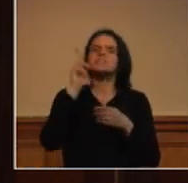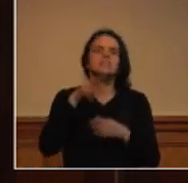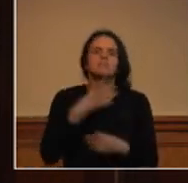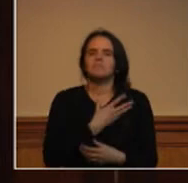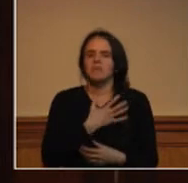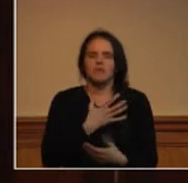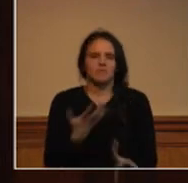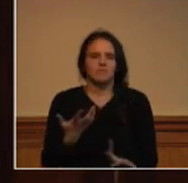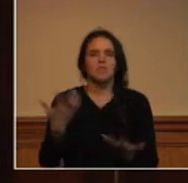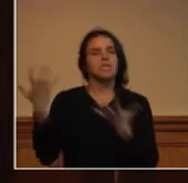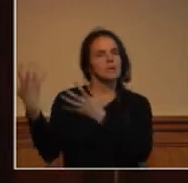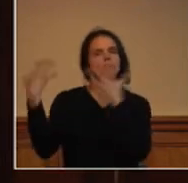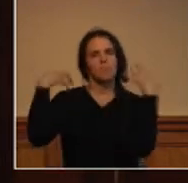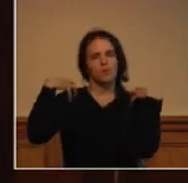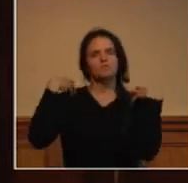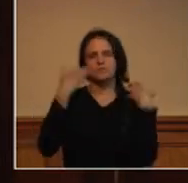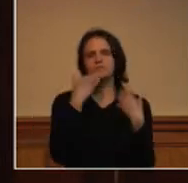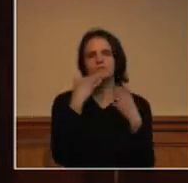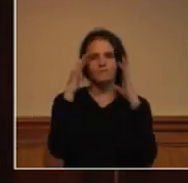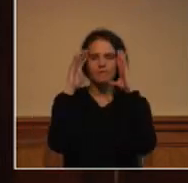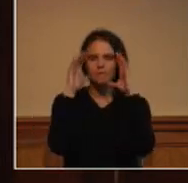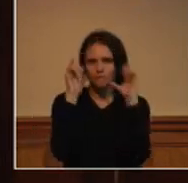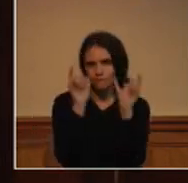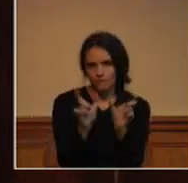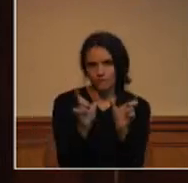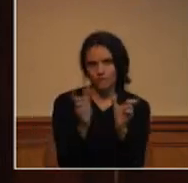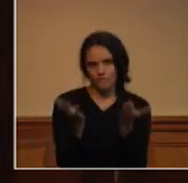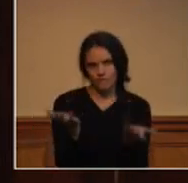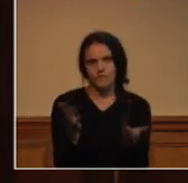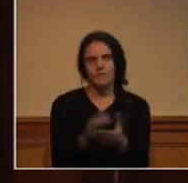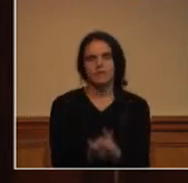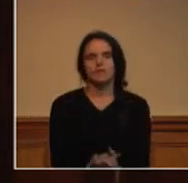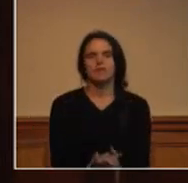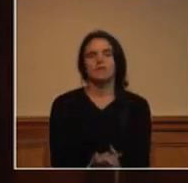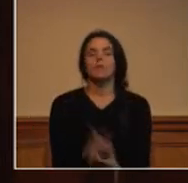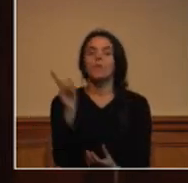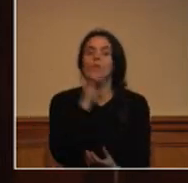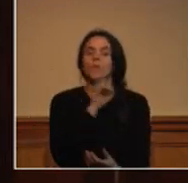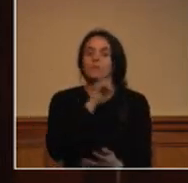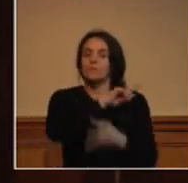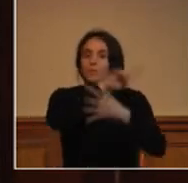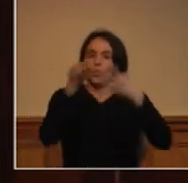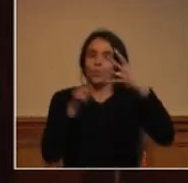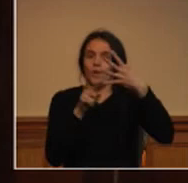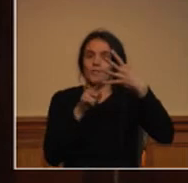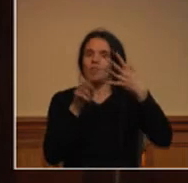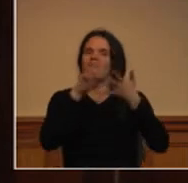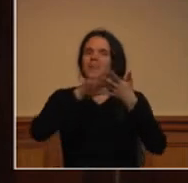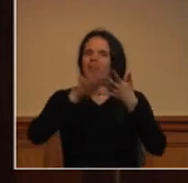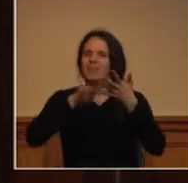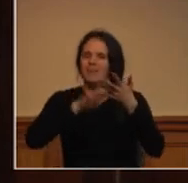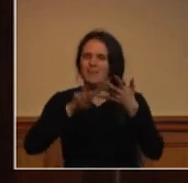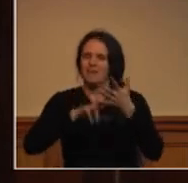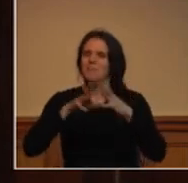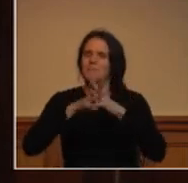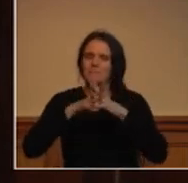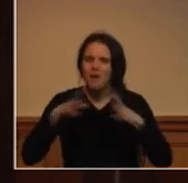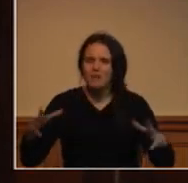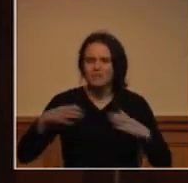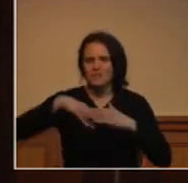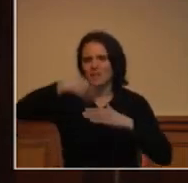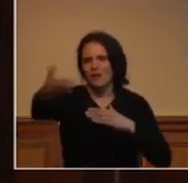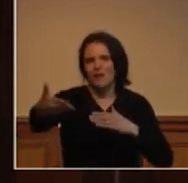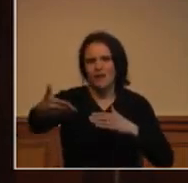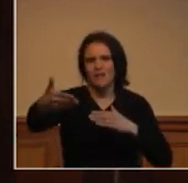una incorporación vigilante. Y por último, quiero recordarles que leer va mucho más allá